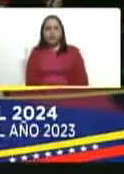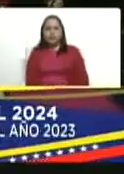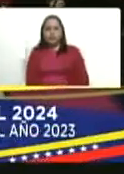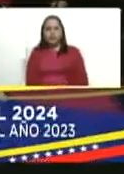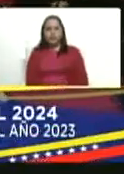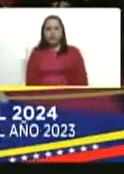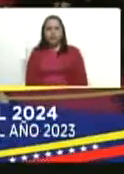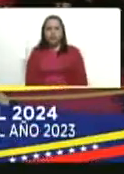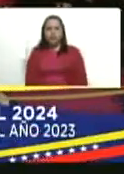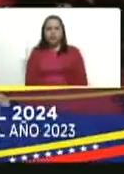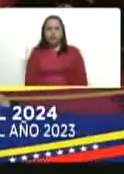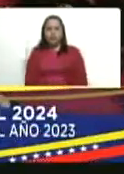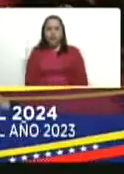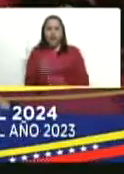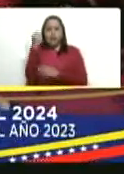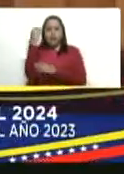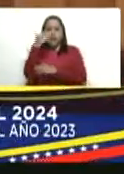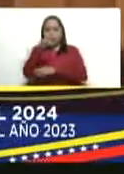Asamblea Nacional,